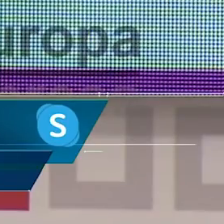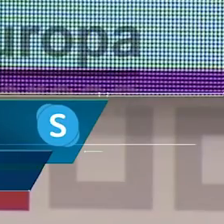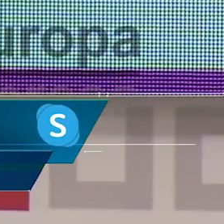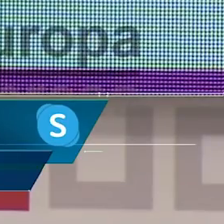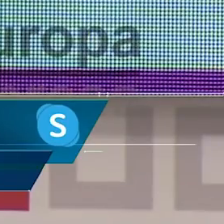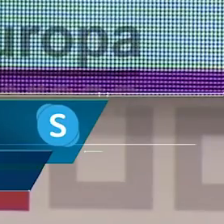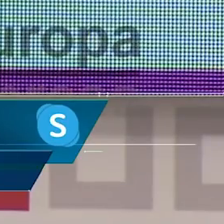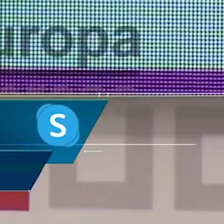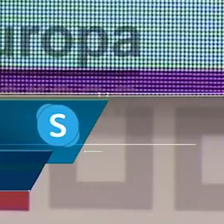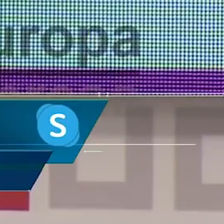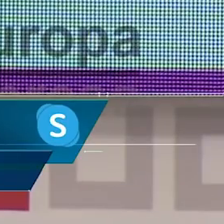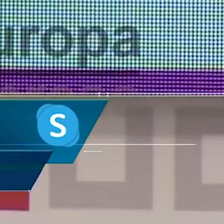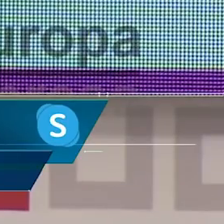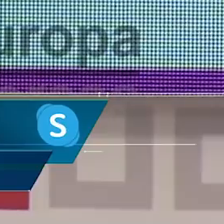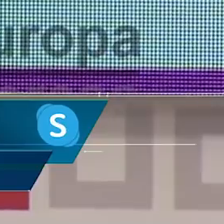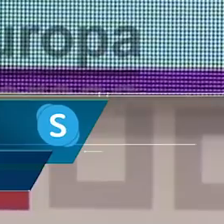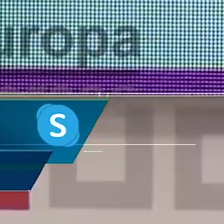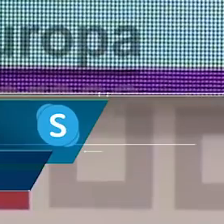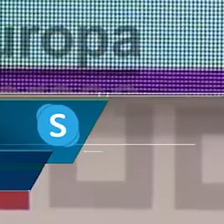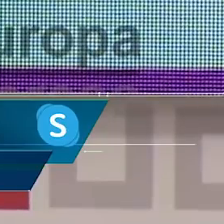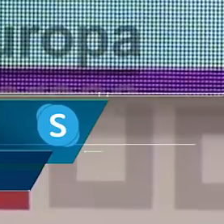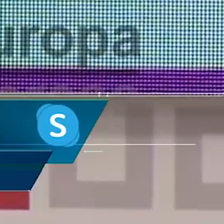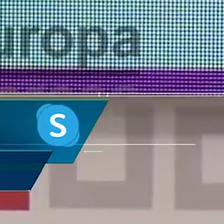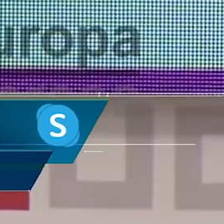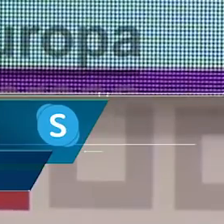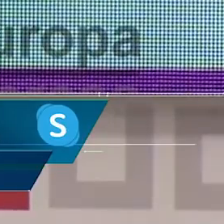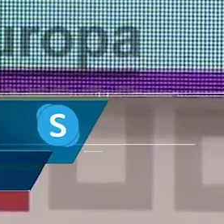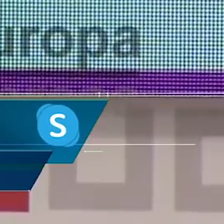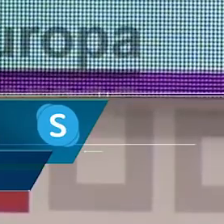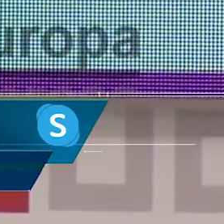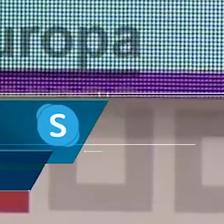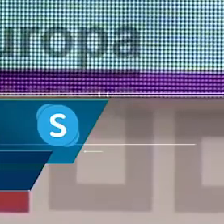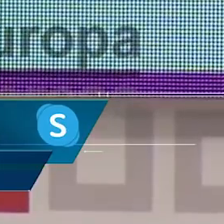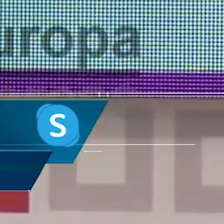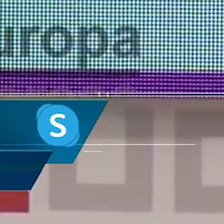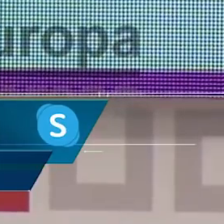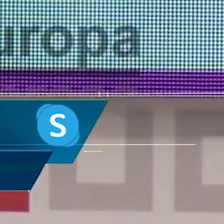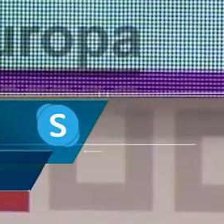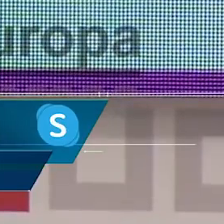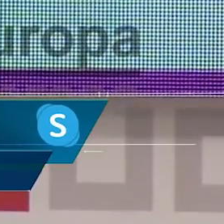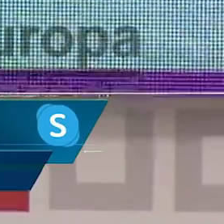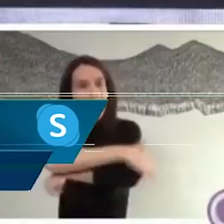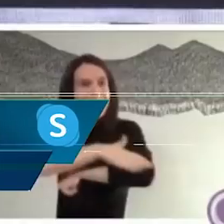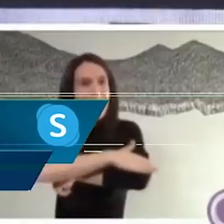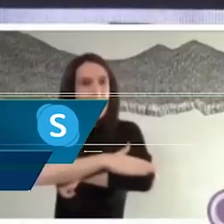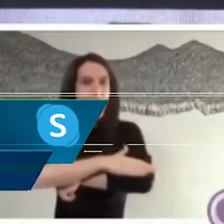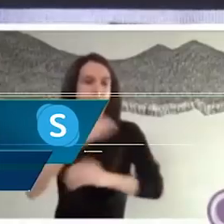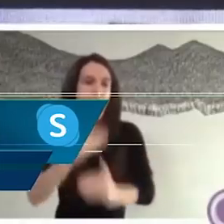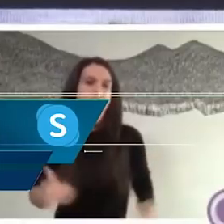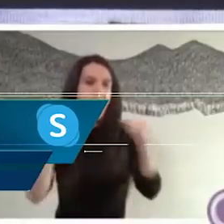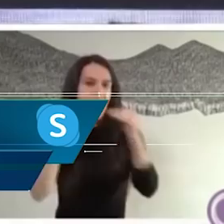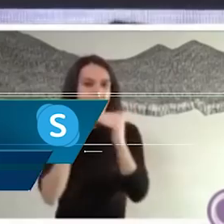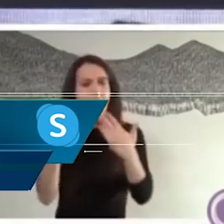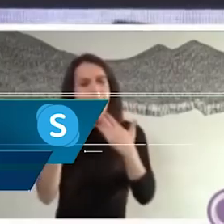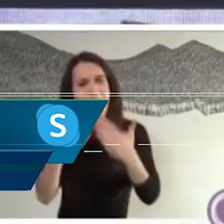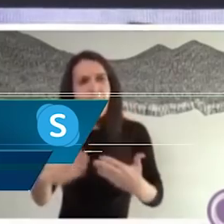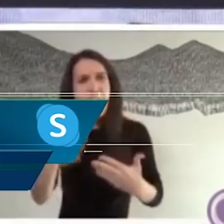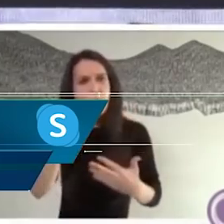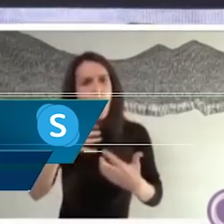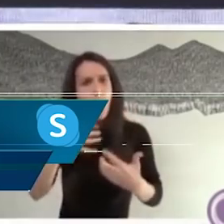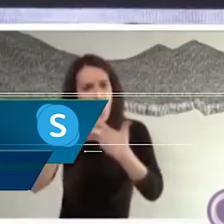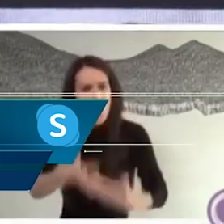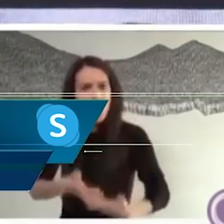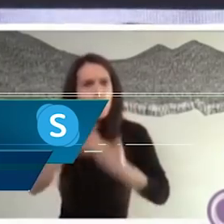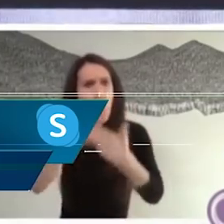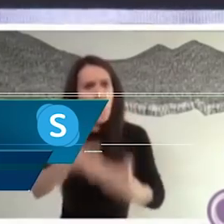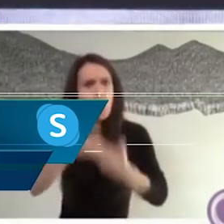sexo o de relación íntima muy concreto y que por lo tanto de ahí las marcas y demás, pero que ha sido consentido. En ese caso no hay violación,